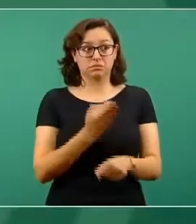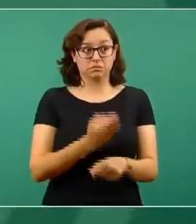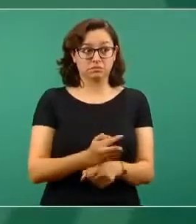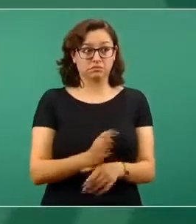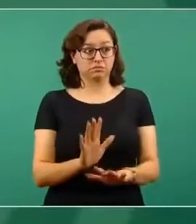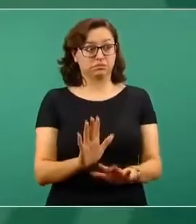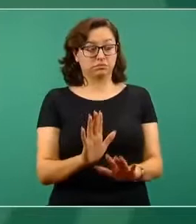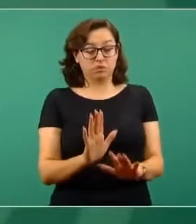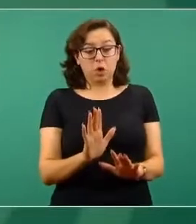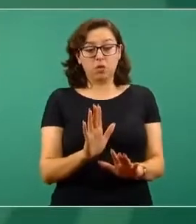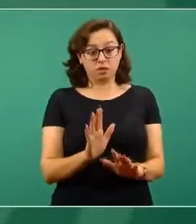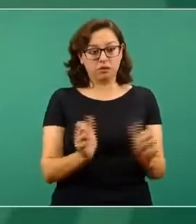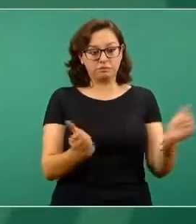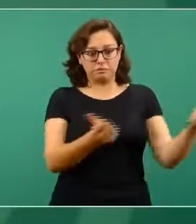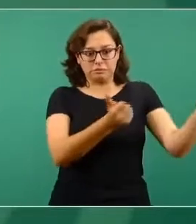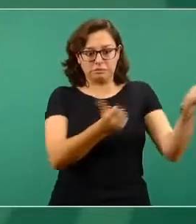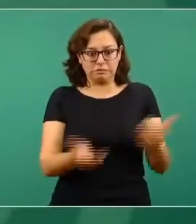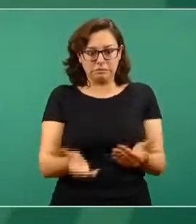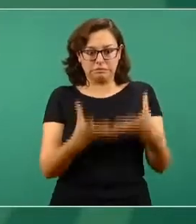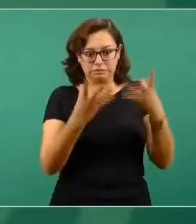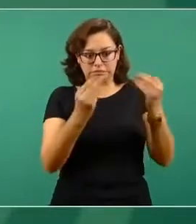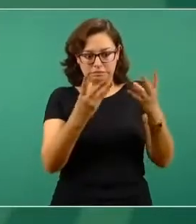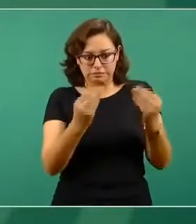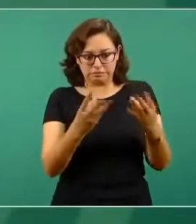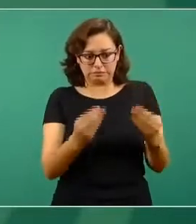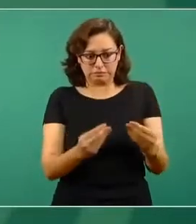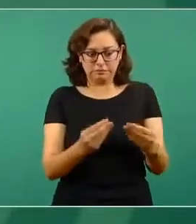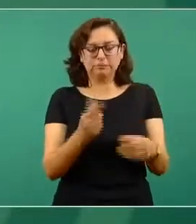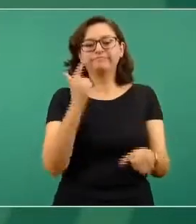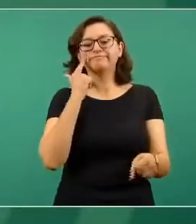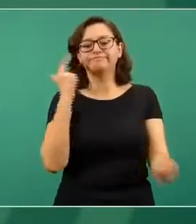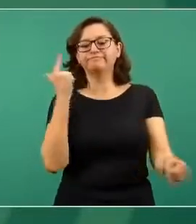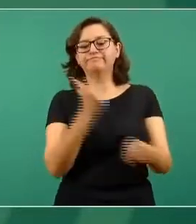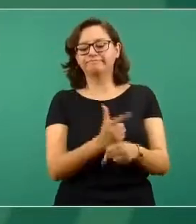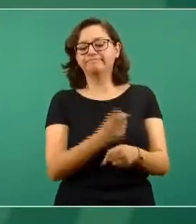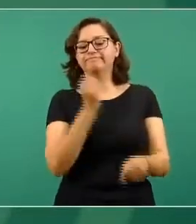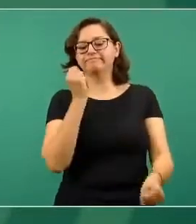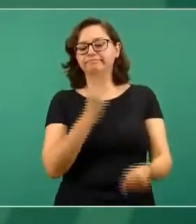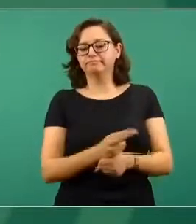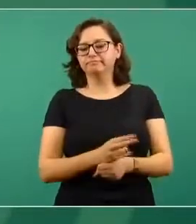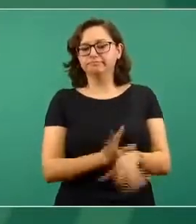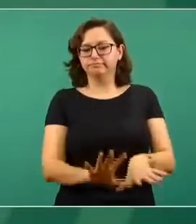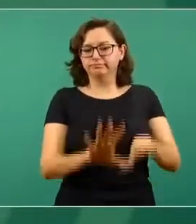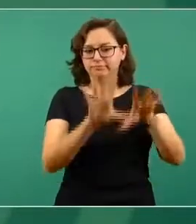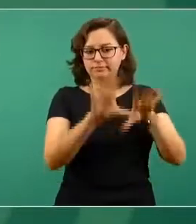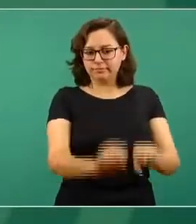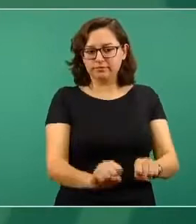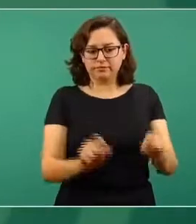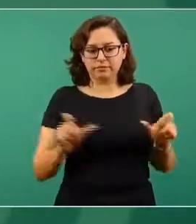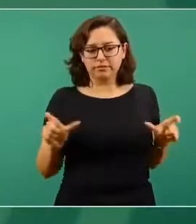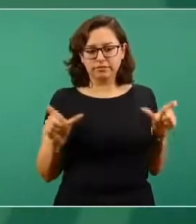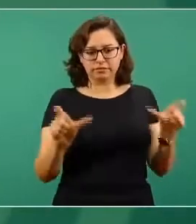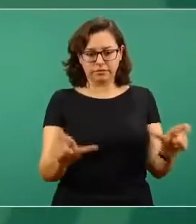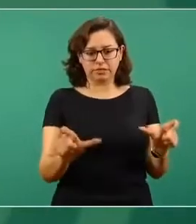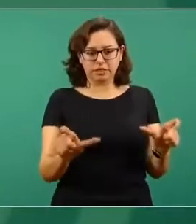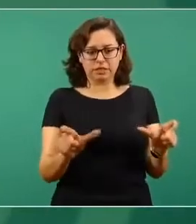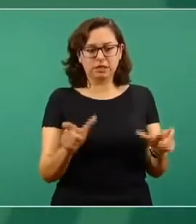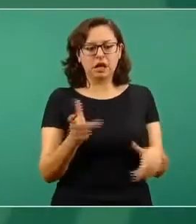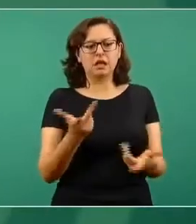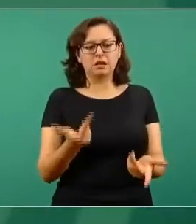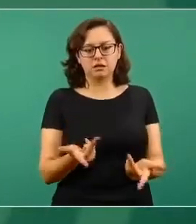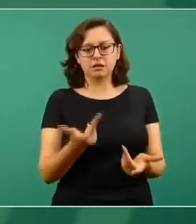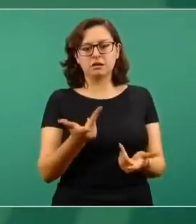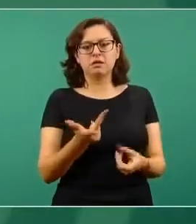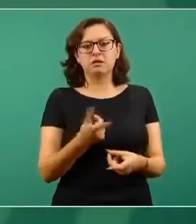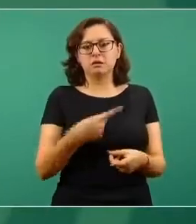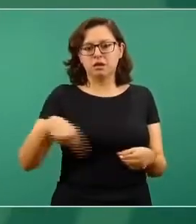una identificación, sobre todo oportuna, ¿no?, para efectos de los agentes aduanales y de las autoridades